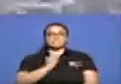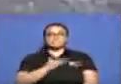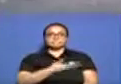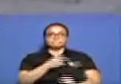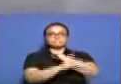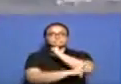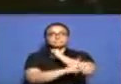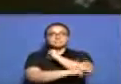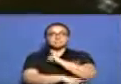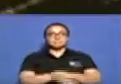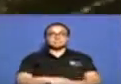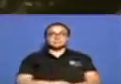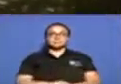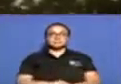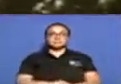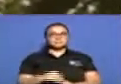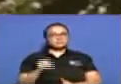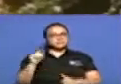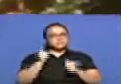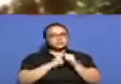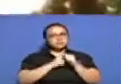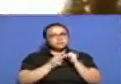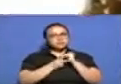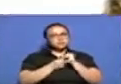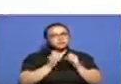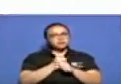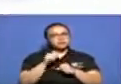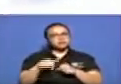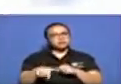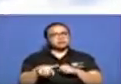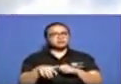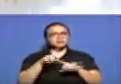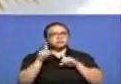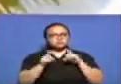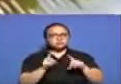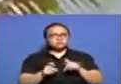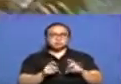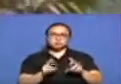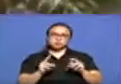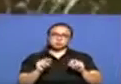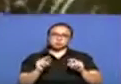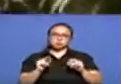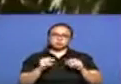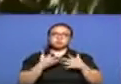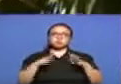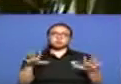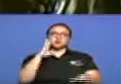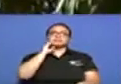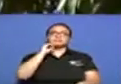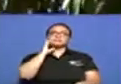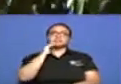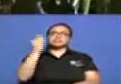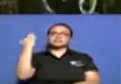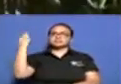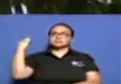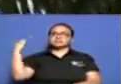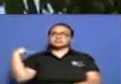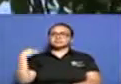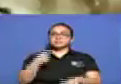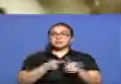nuestro país. ¿Es la primera vez que realizan este censo o ya tienen experiencias anteriores? No, ya hemos tenido otras experiencias, como les resaltaba,